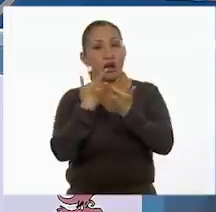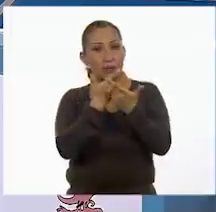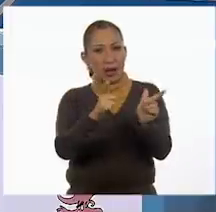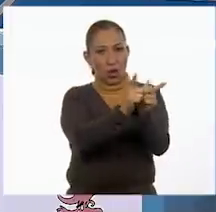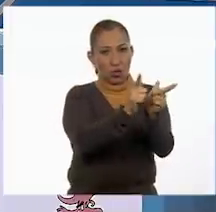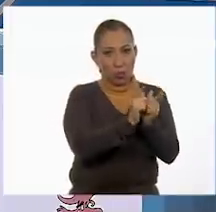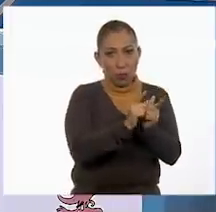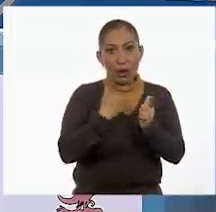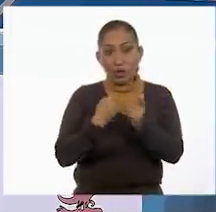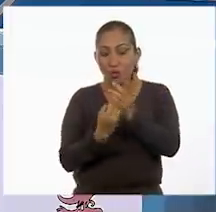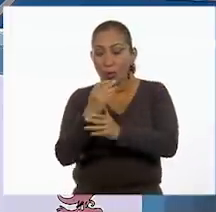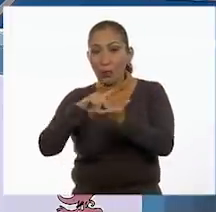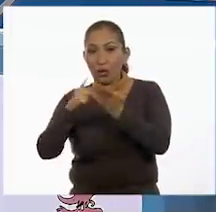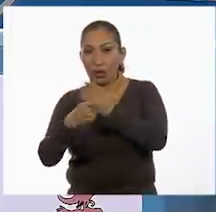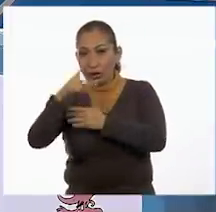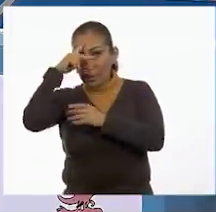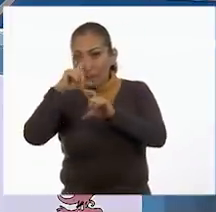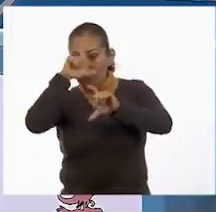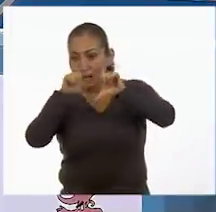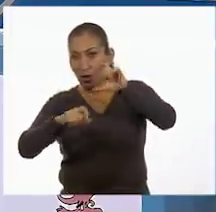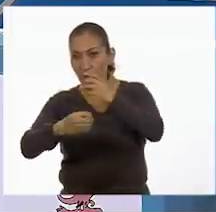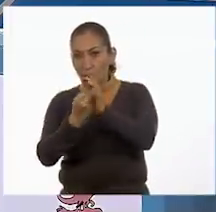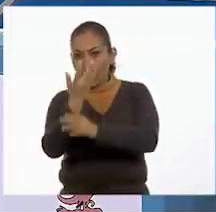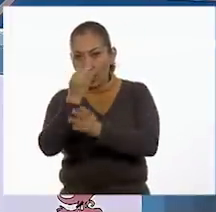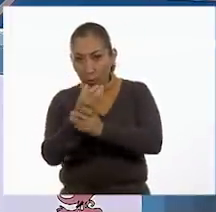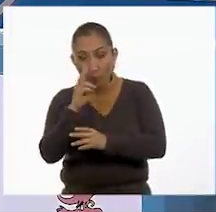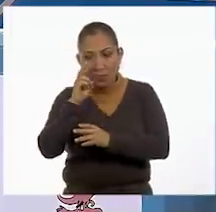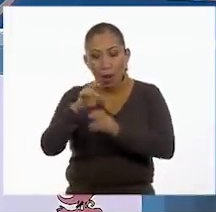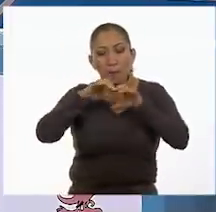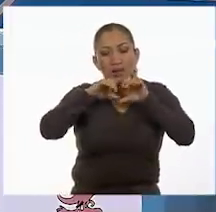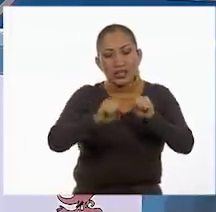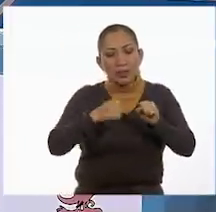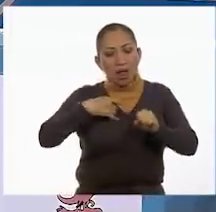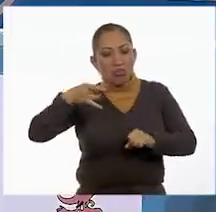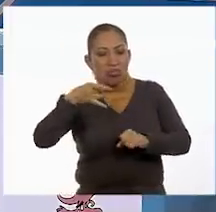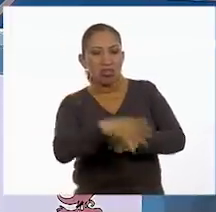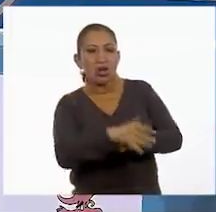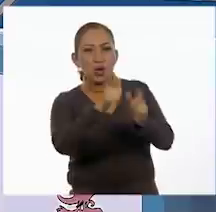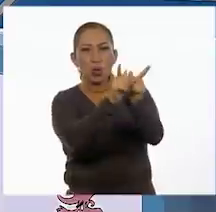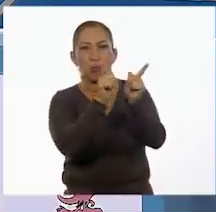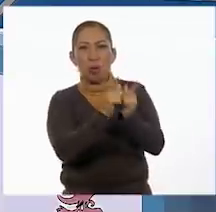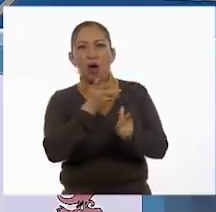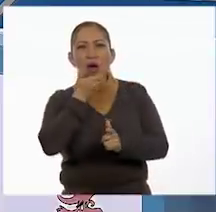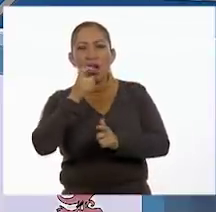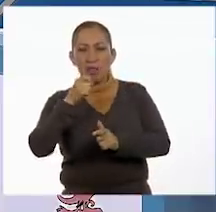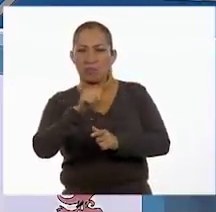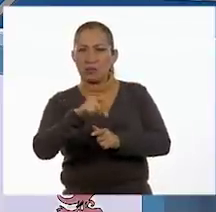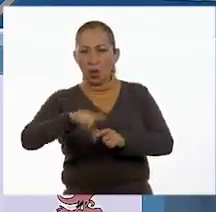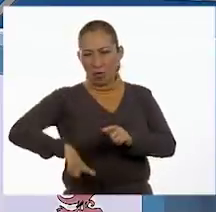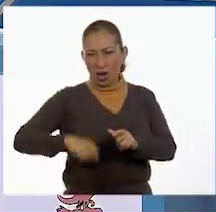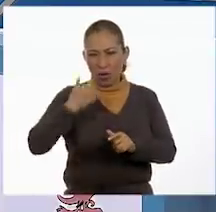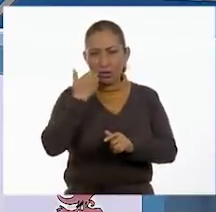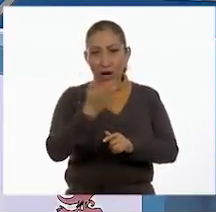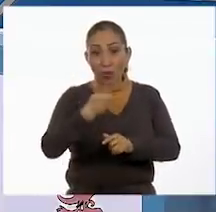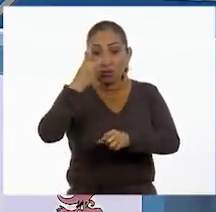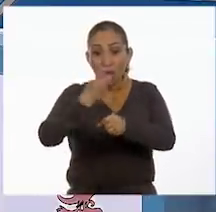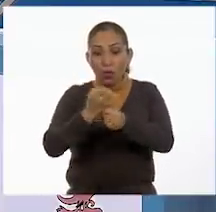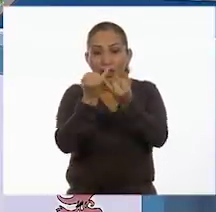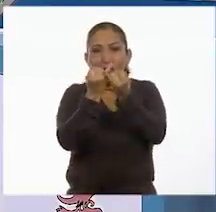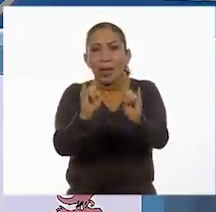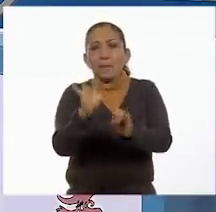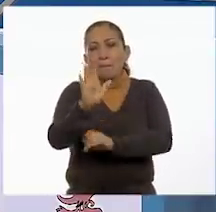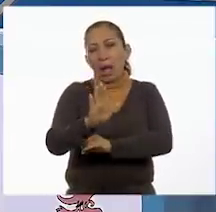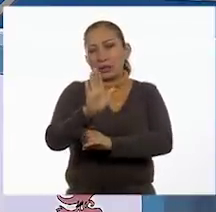de nación. Muchos vieron la caída de Maximiliano y la derrota de los conservadores como la consumación de una segunda independencia para